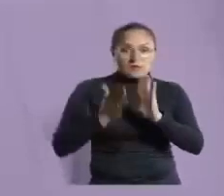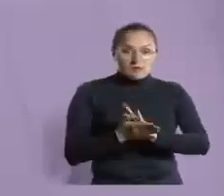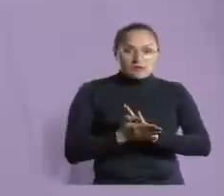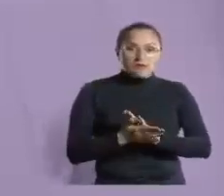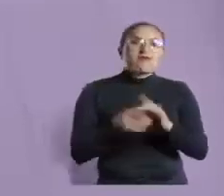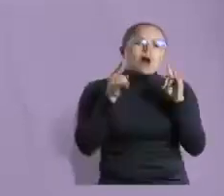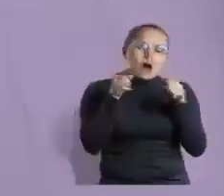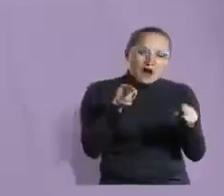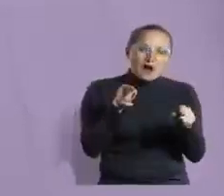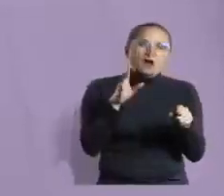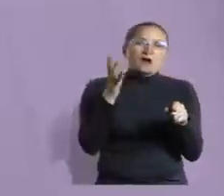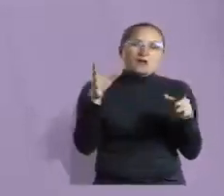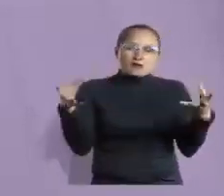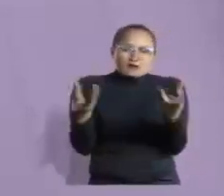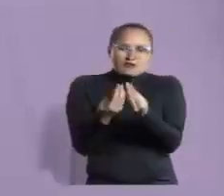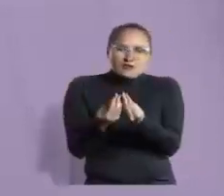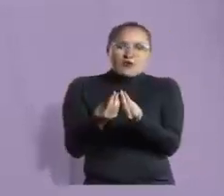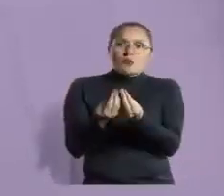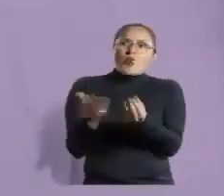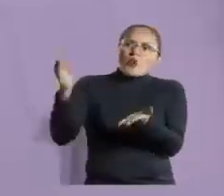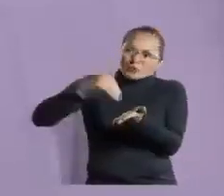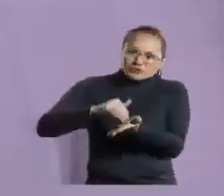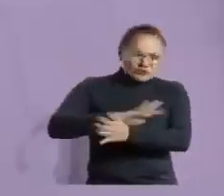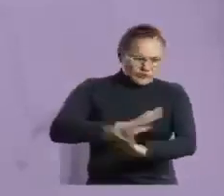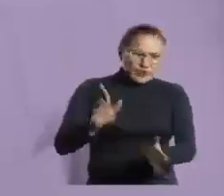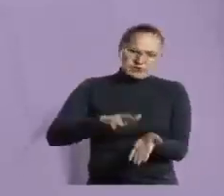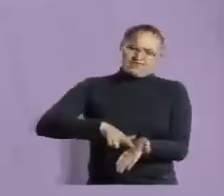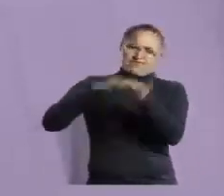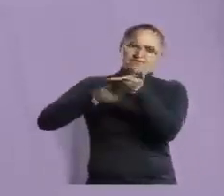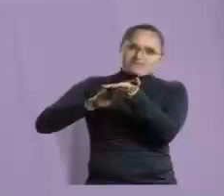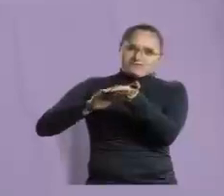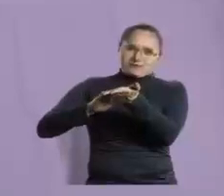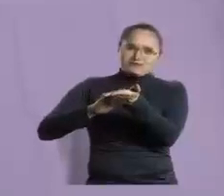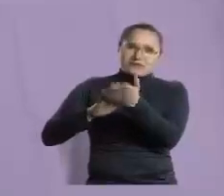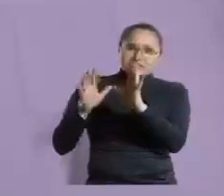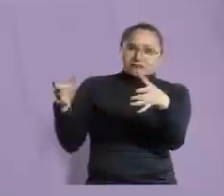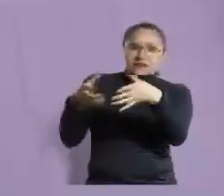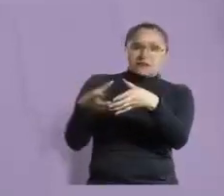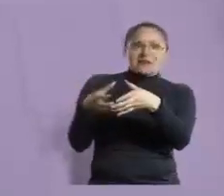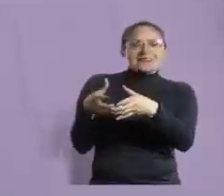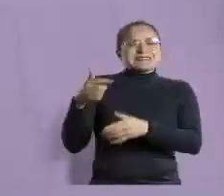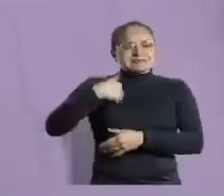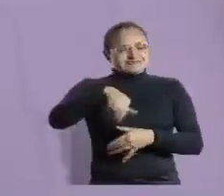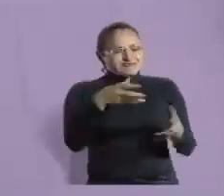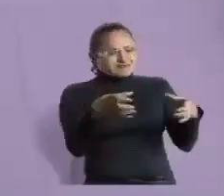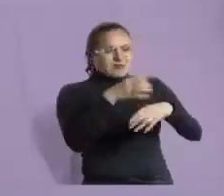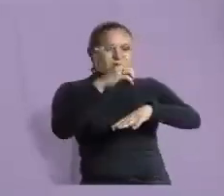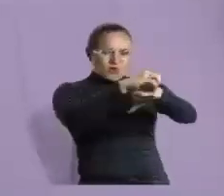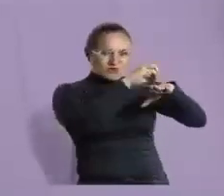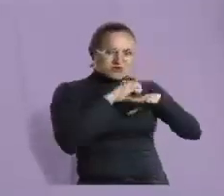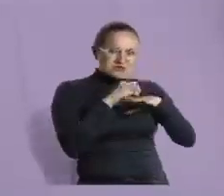integral de verdad justicia reparación y no repetición también nació la necesidad de que las organizaciones